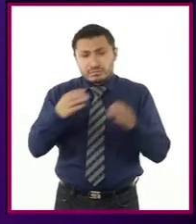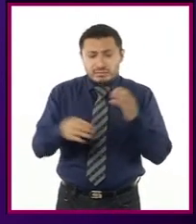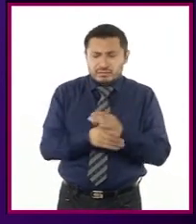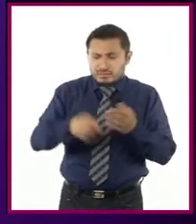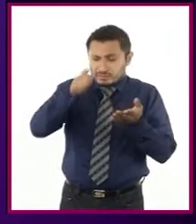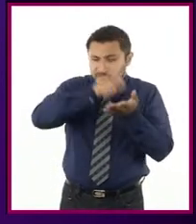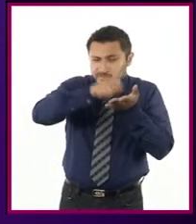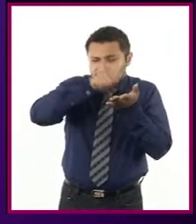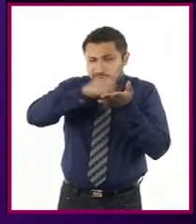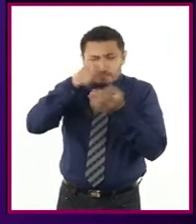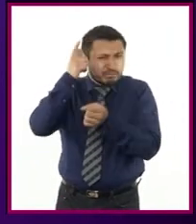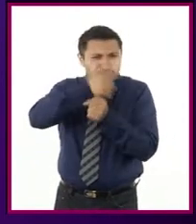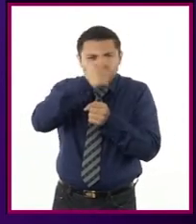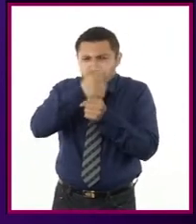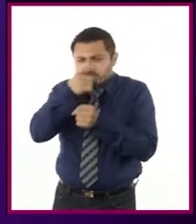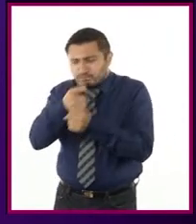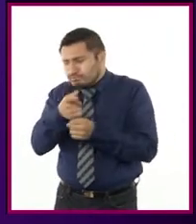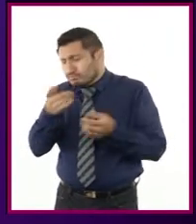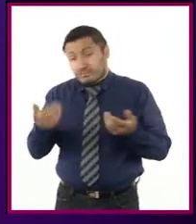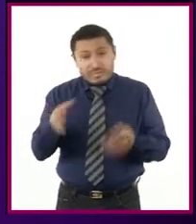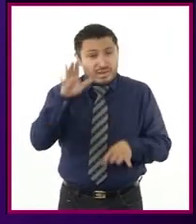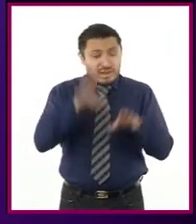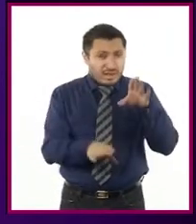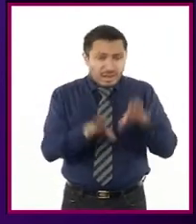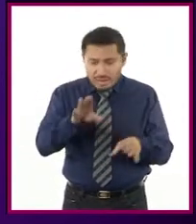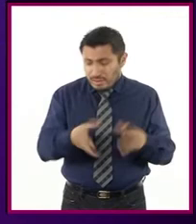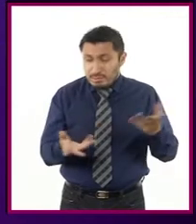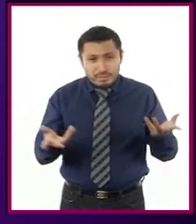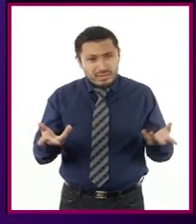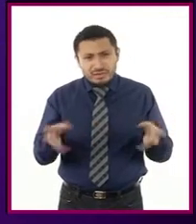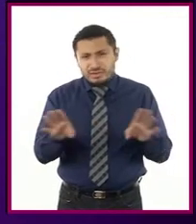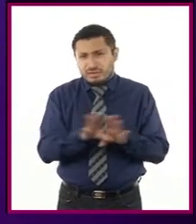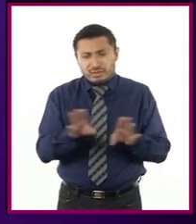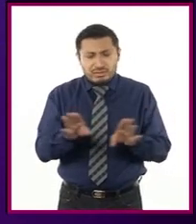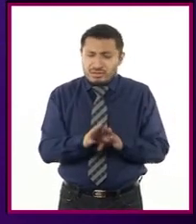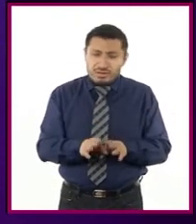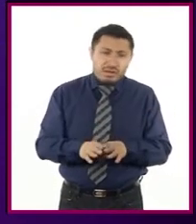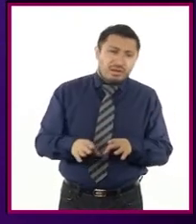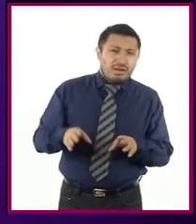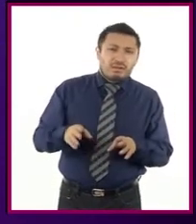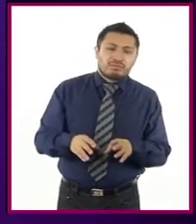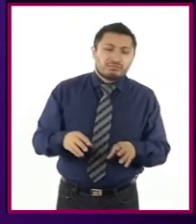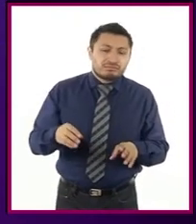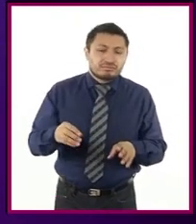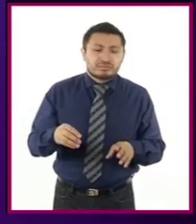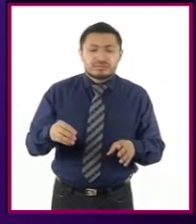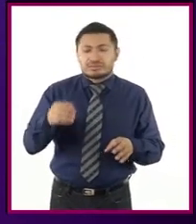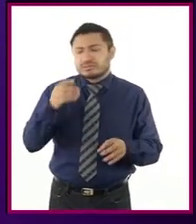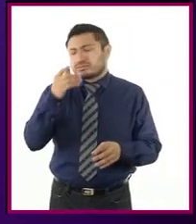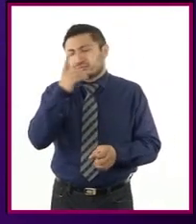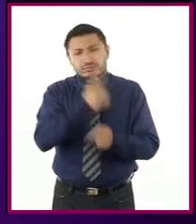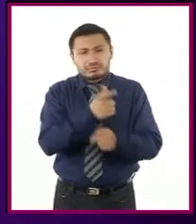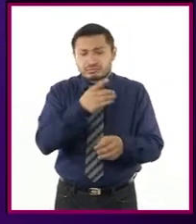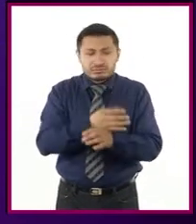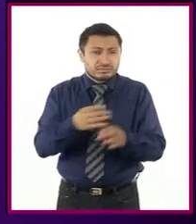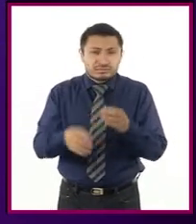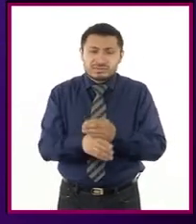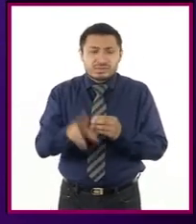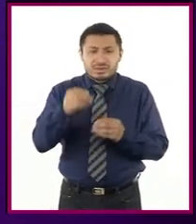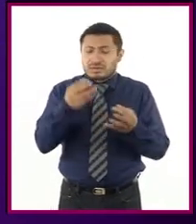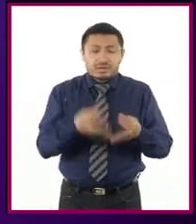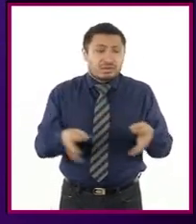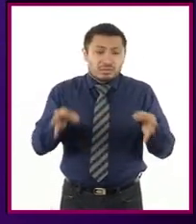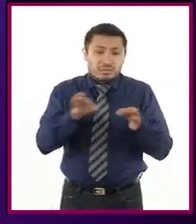general, ya que en muchas ocasiones no se toman en cuenta para agregarlos al precio